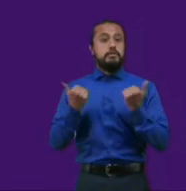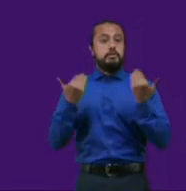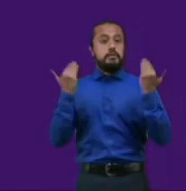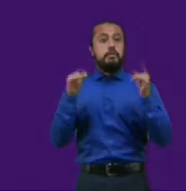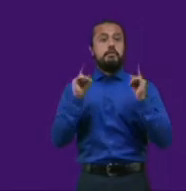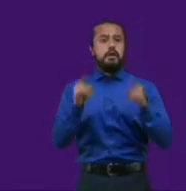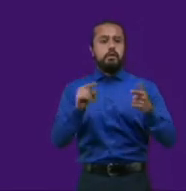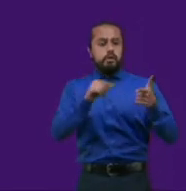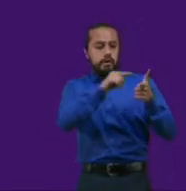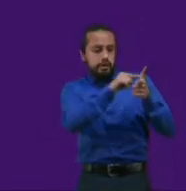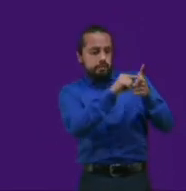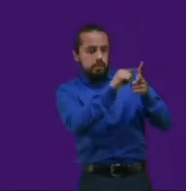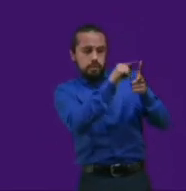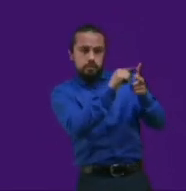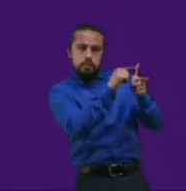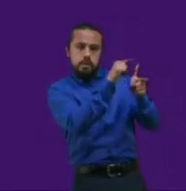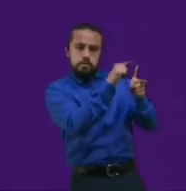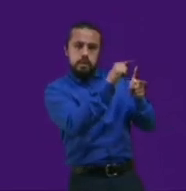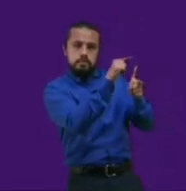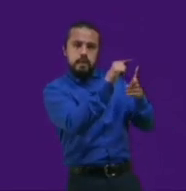gráfica de un crecimiento